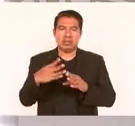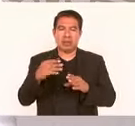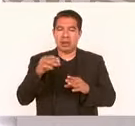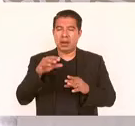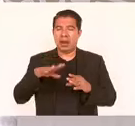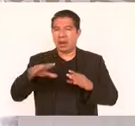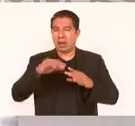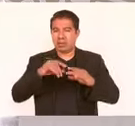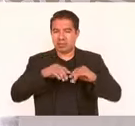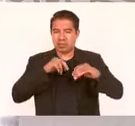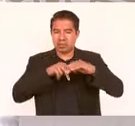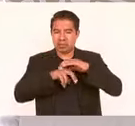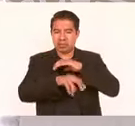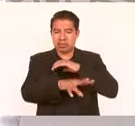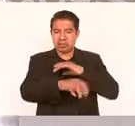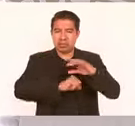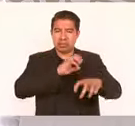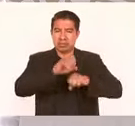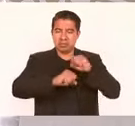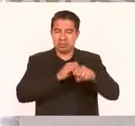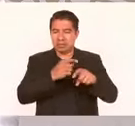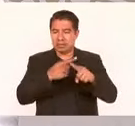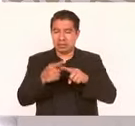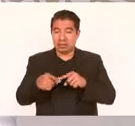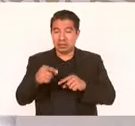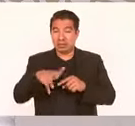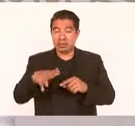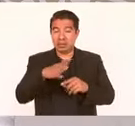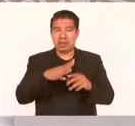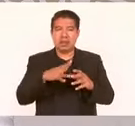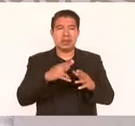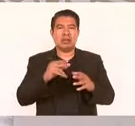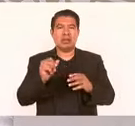¿De dónde iban a obtener peones para las haciendas?